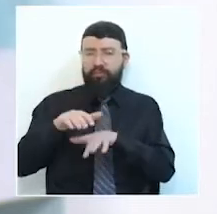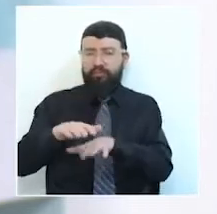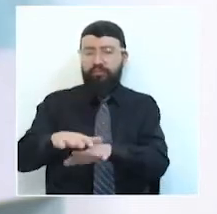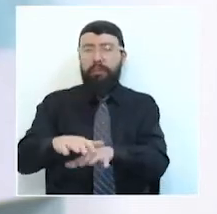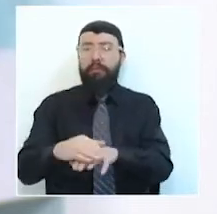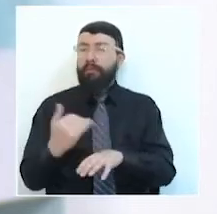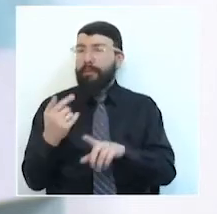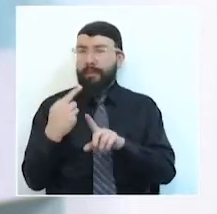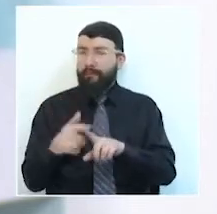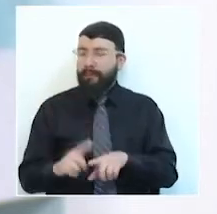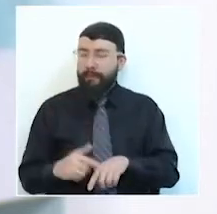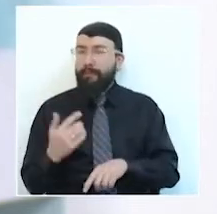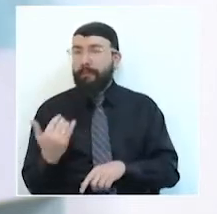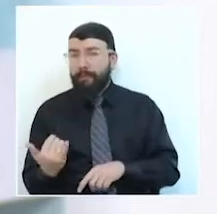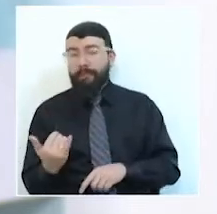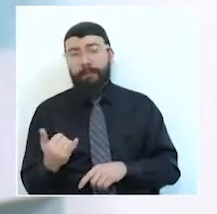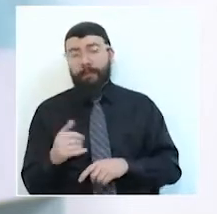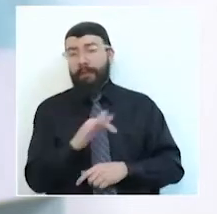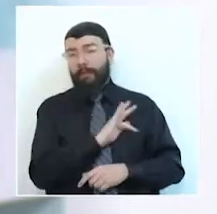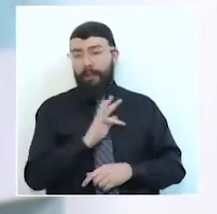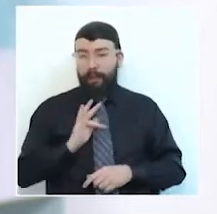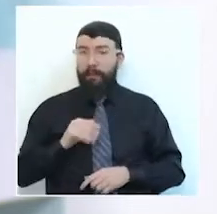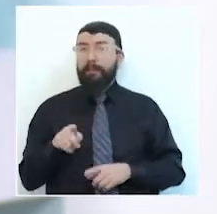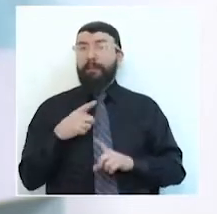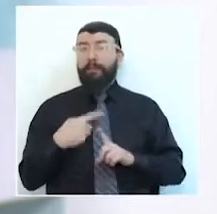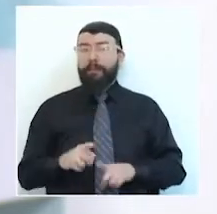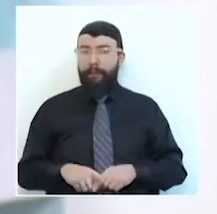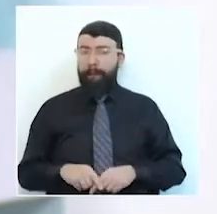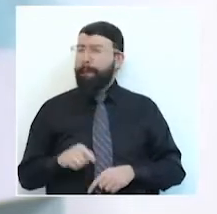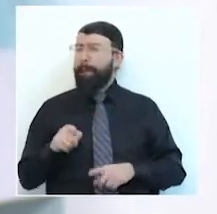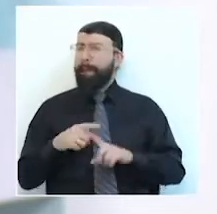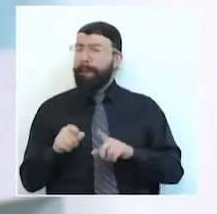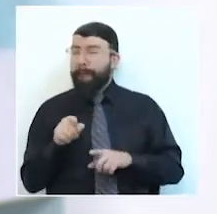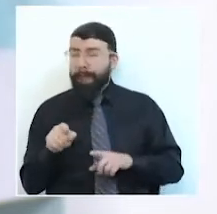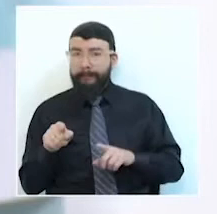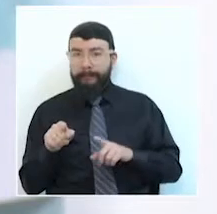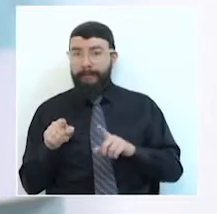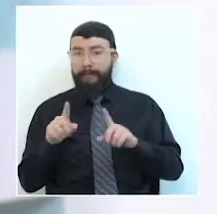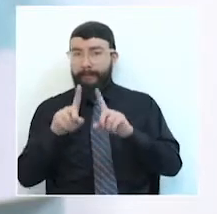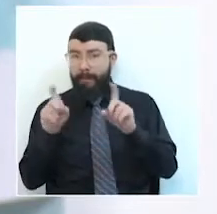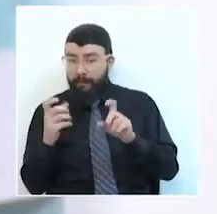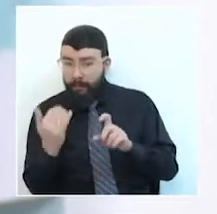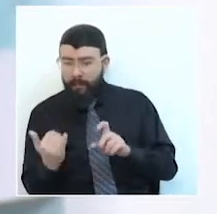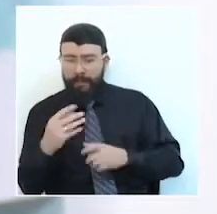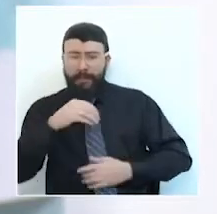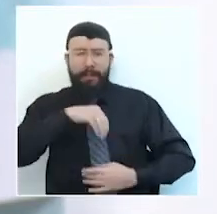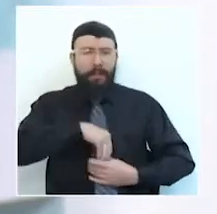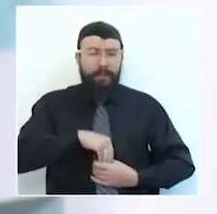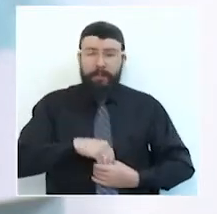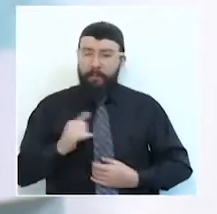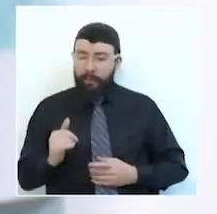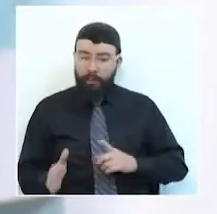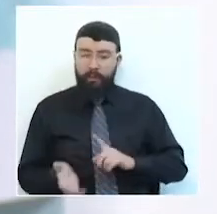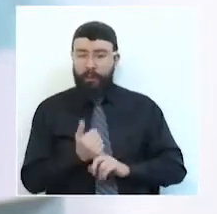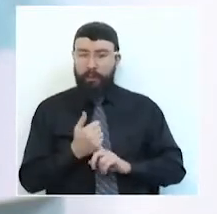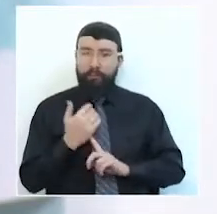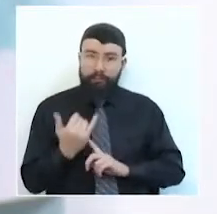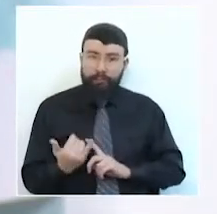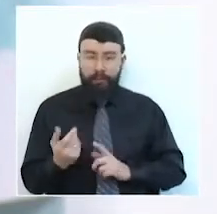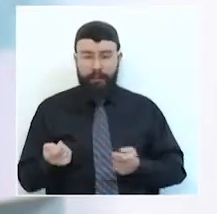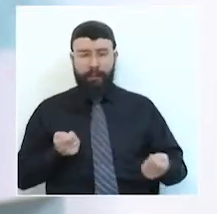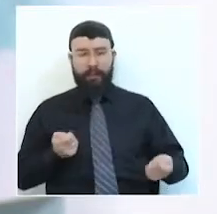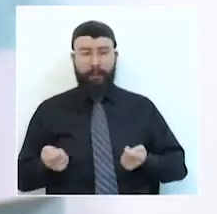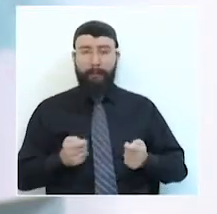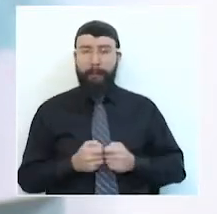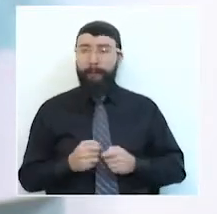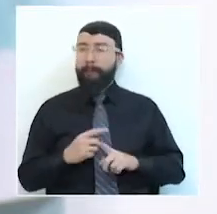terapias se puede hacer pero nos queda la parte interior para encontrar ese equilibrio de hecho no